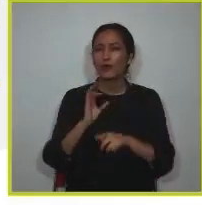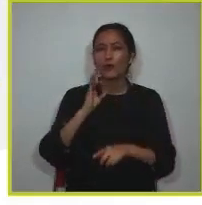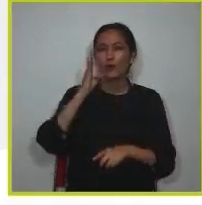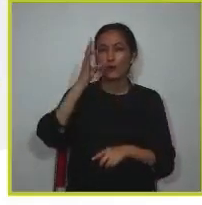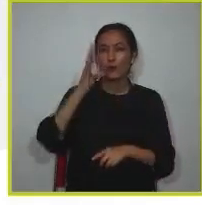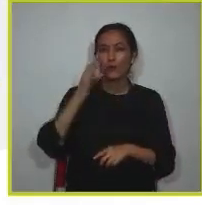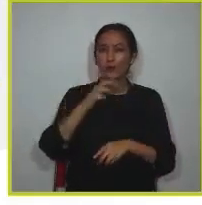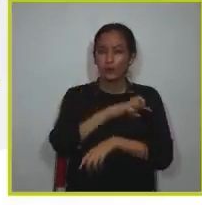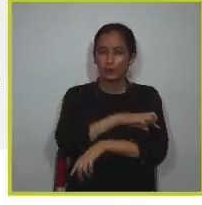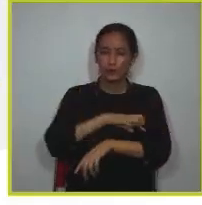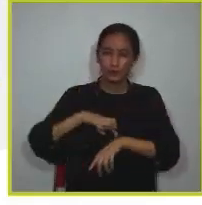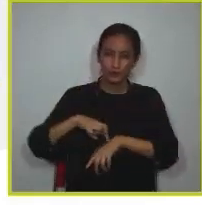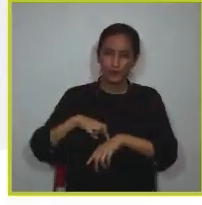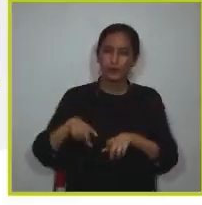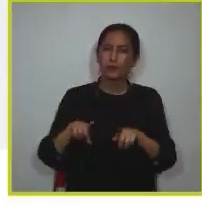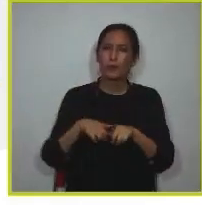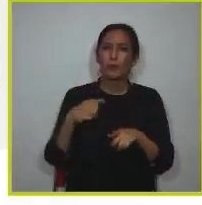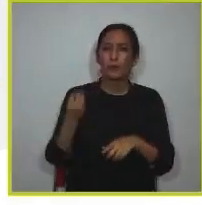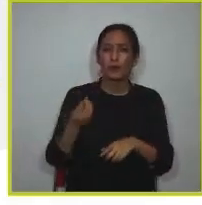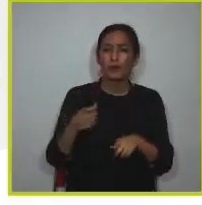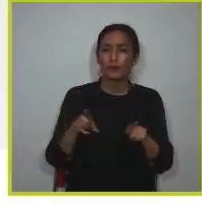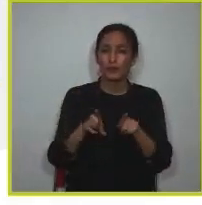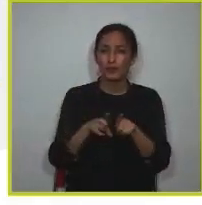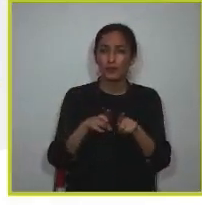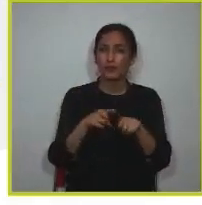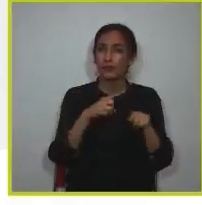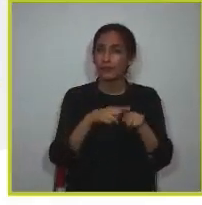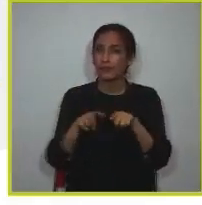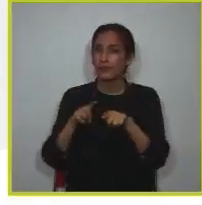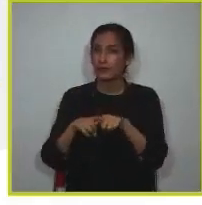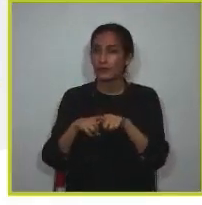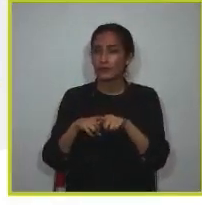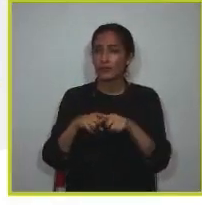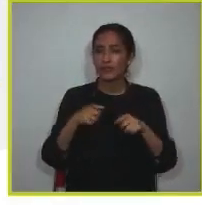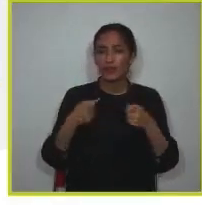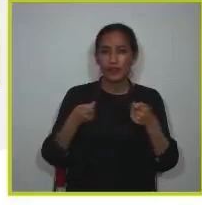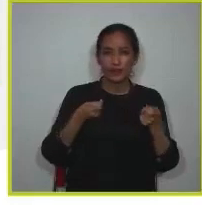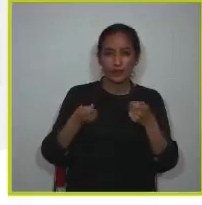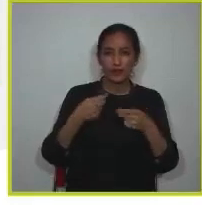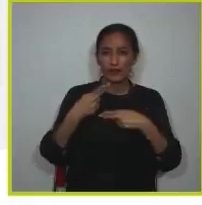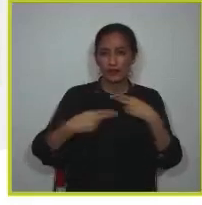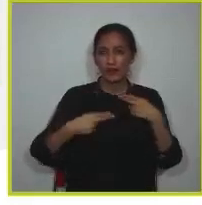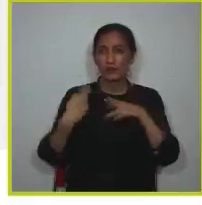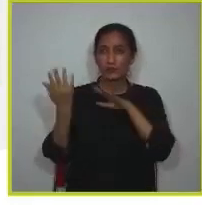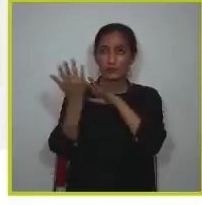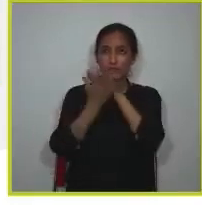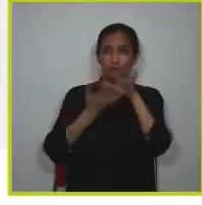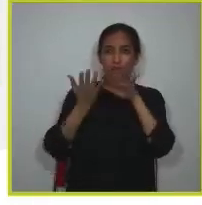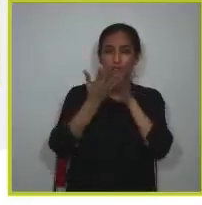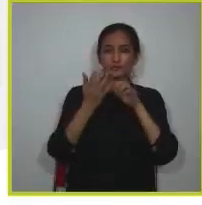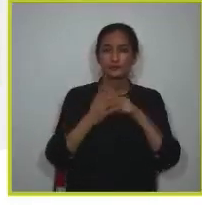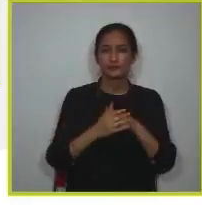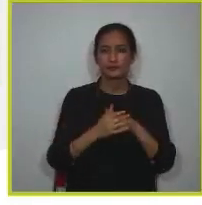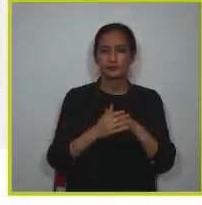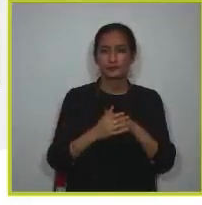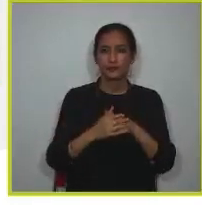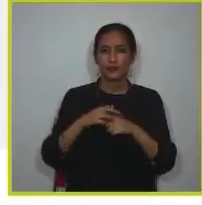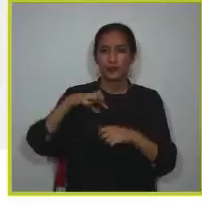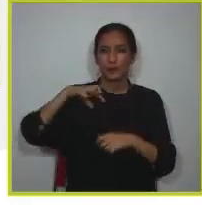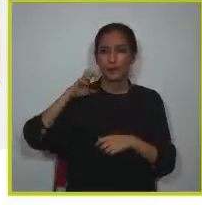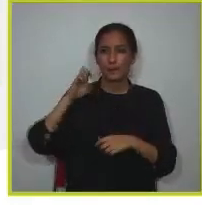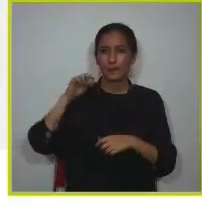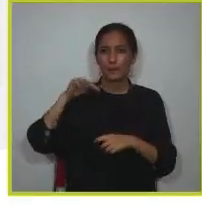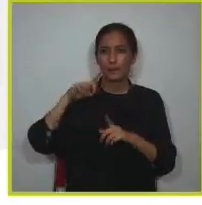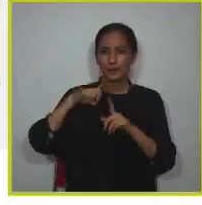profesionalización Y por qué no también articularlos al Sistema Nacional de gestión ambiental el penúl